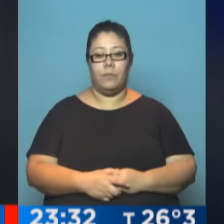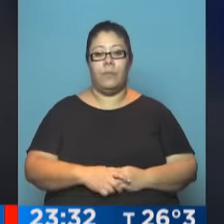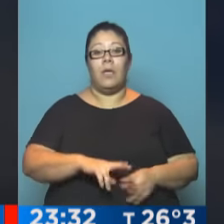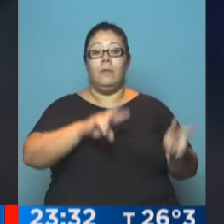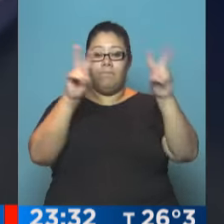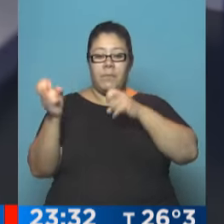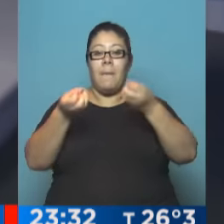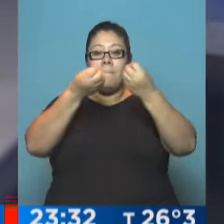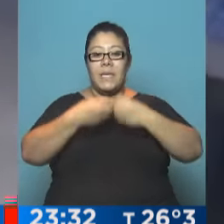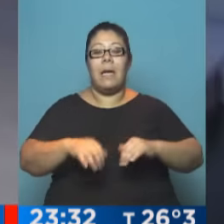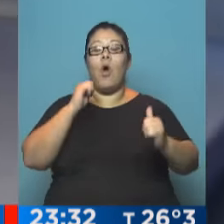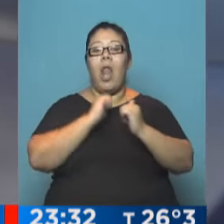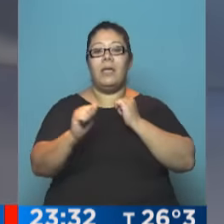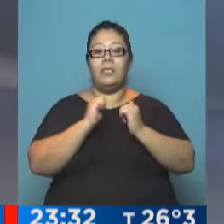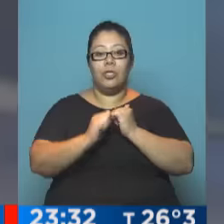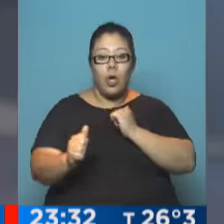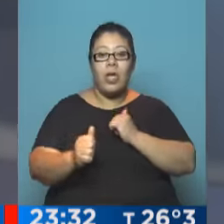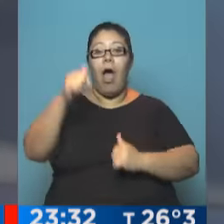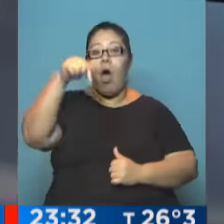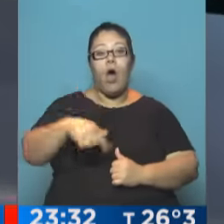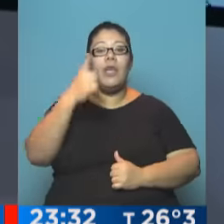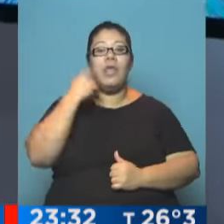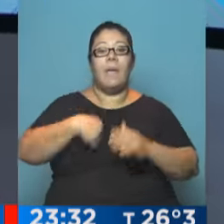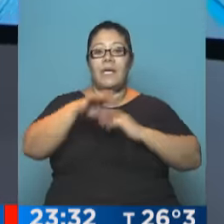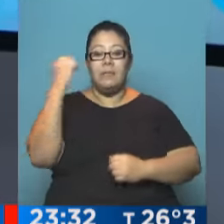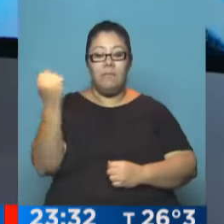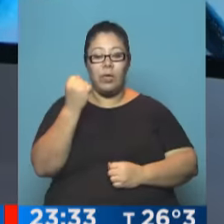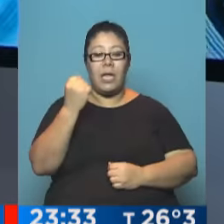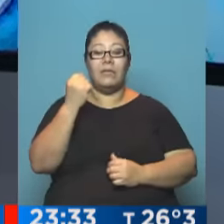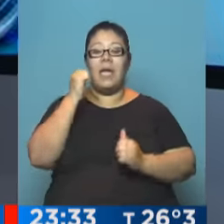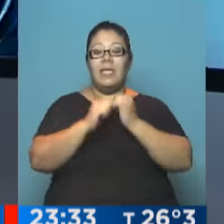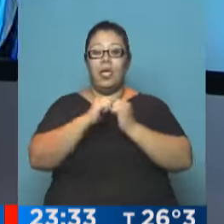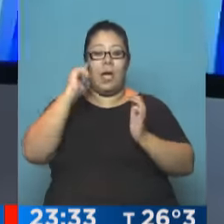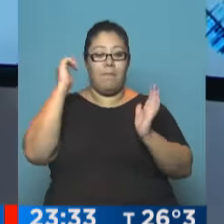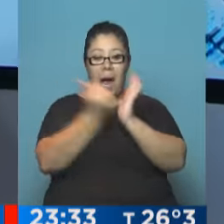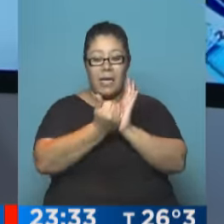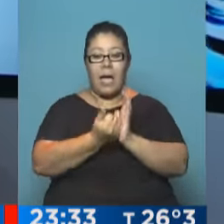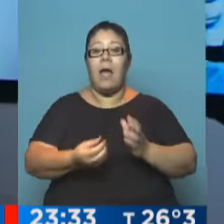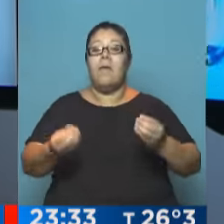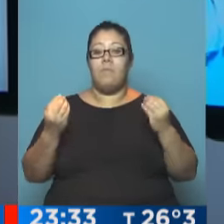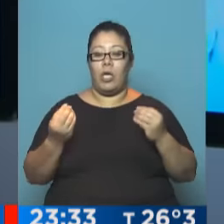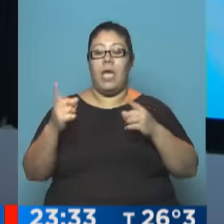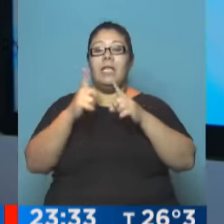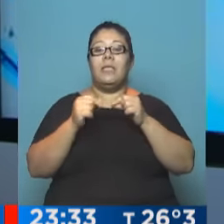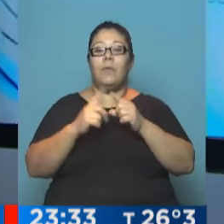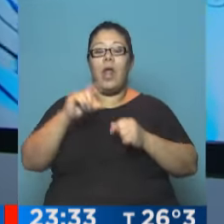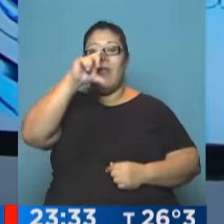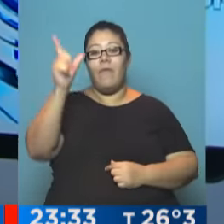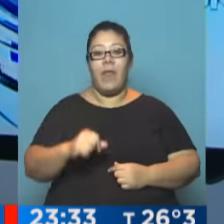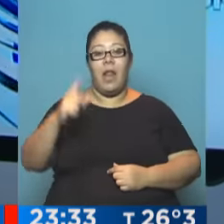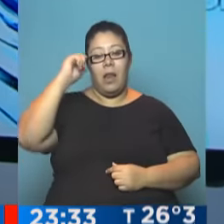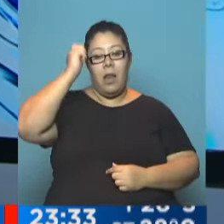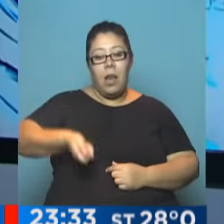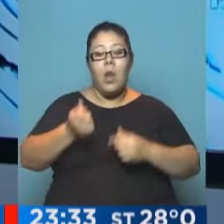Comenzamos con esta historia, la historia del día. Como decíamos, en una jornada histórica, el Tribunal Oral Federal número 2 condenó a